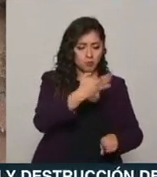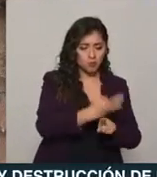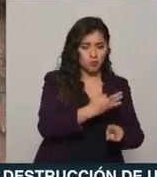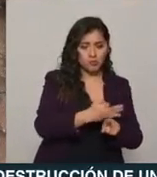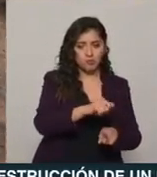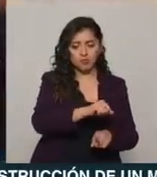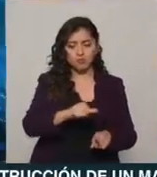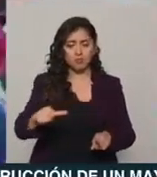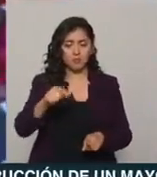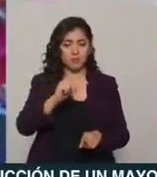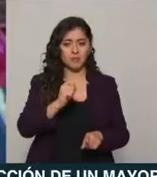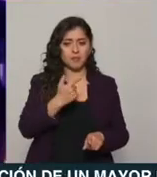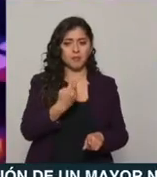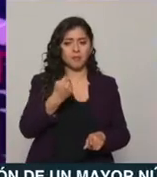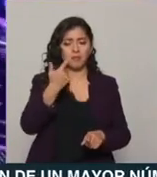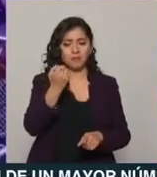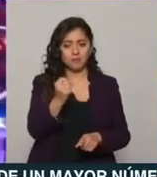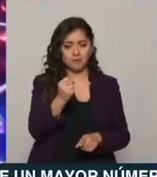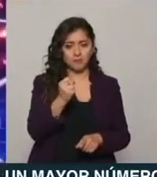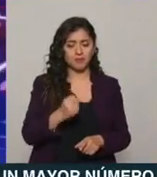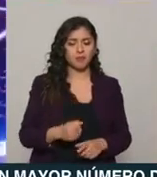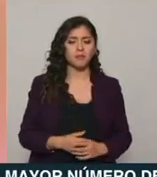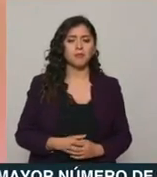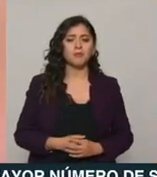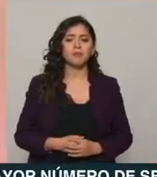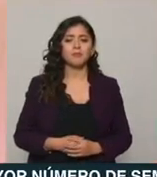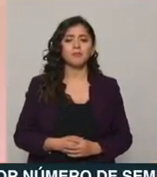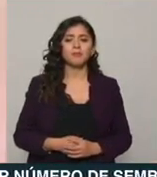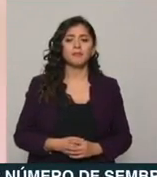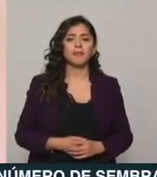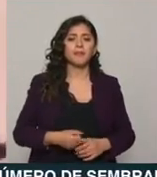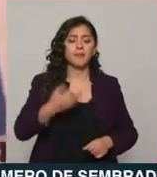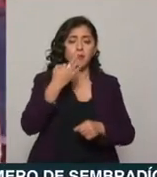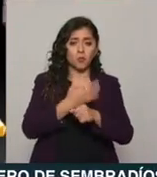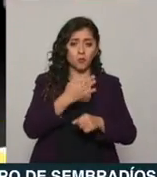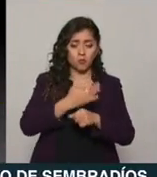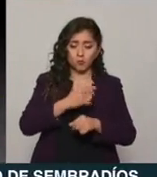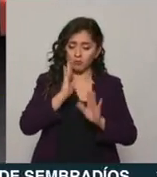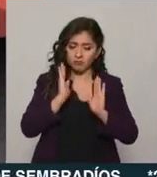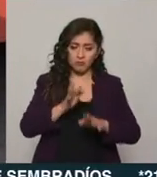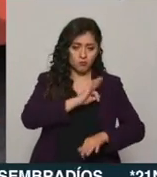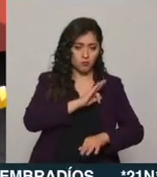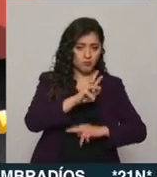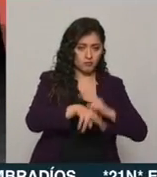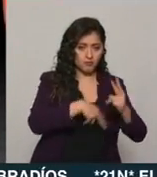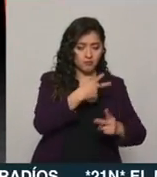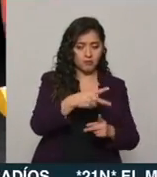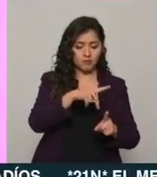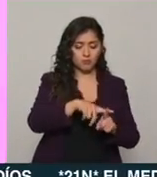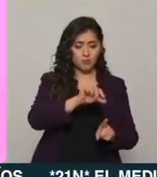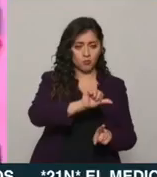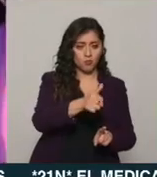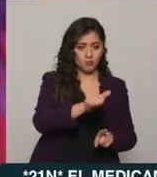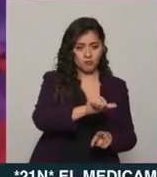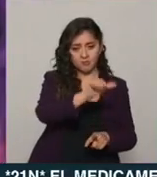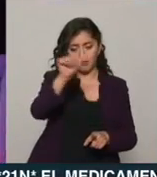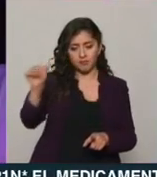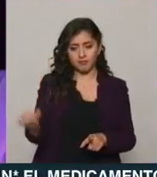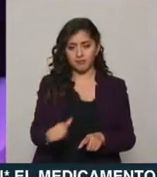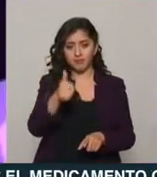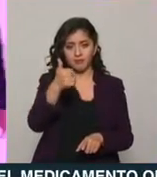septiembre. Claro, desde hoy pueden asistir de 11 a 6. Así, a las 7 cerramos